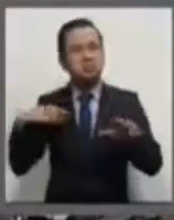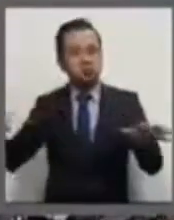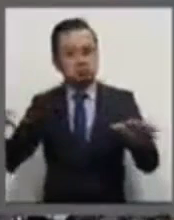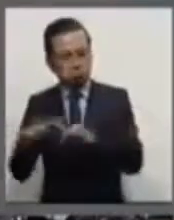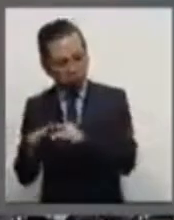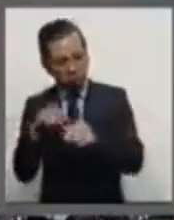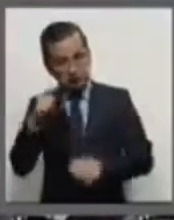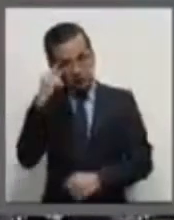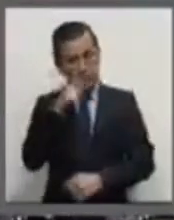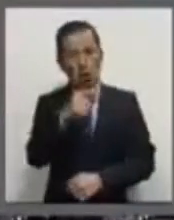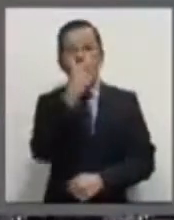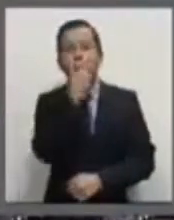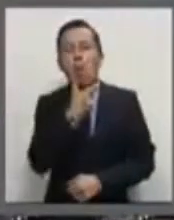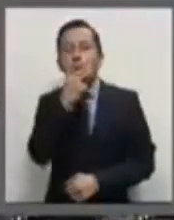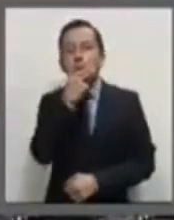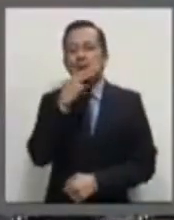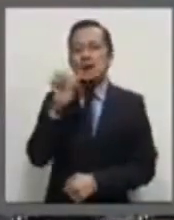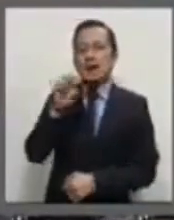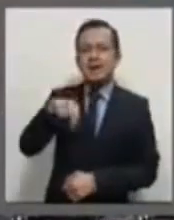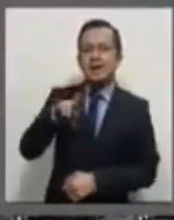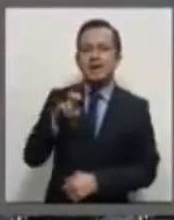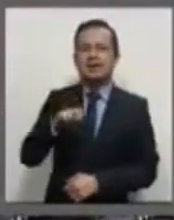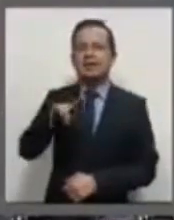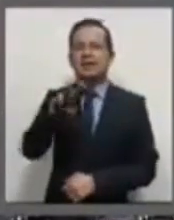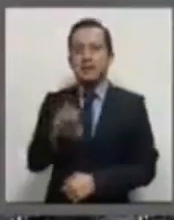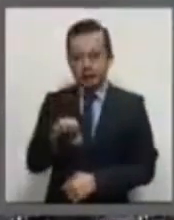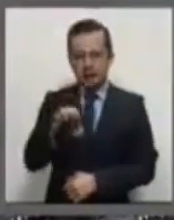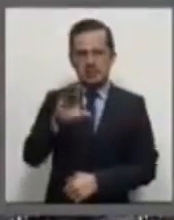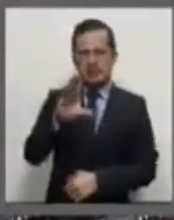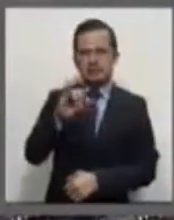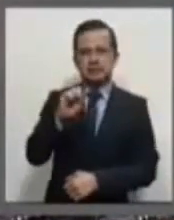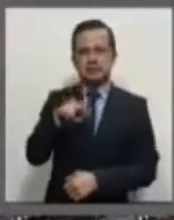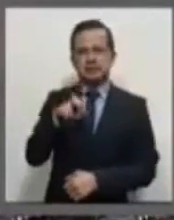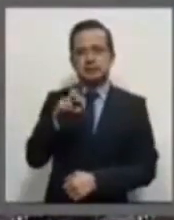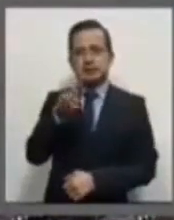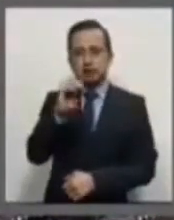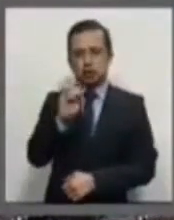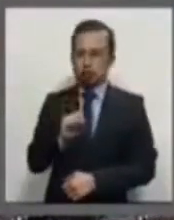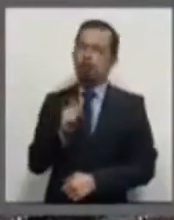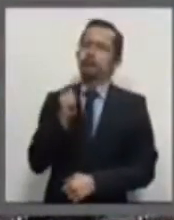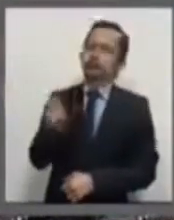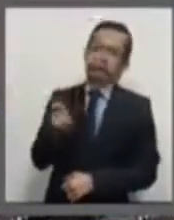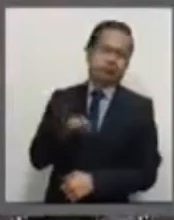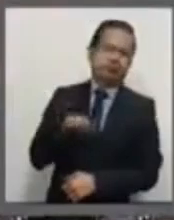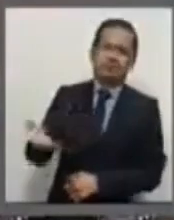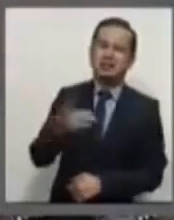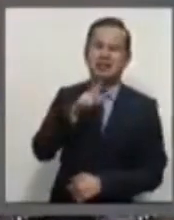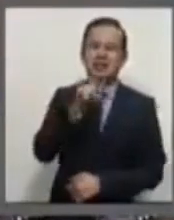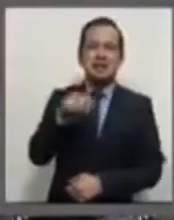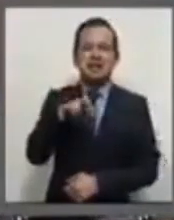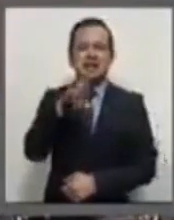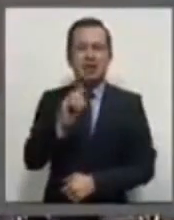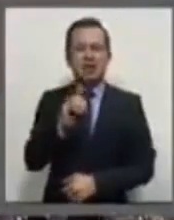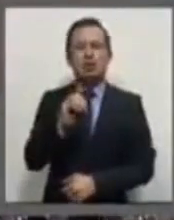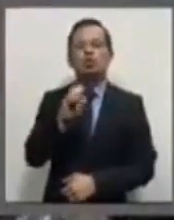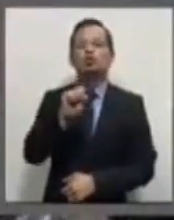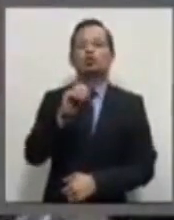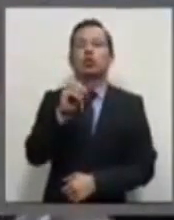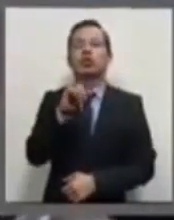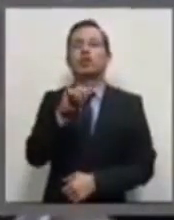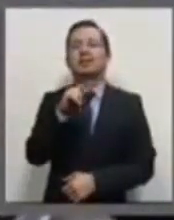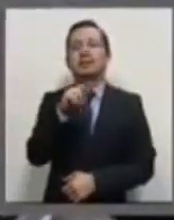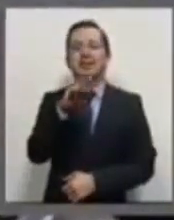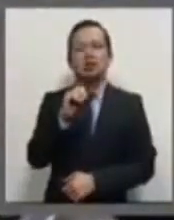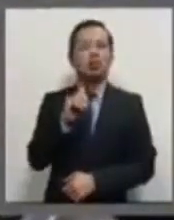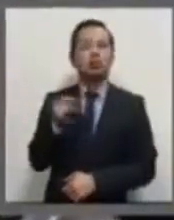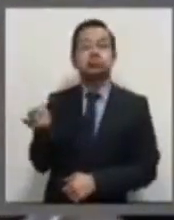Enrique Cisneros, el llanero solitito, hermano de una querida compañera, Ivonne Cisneros. Pero el